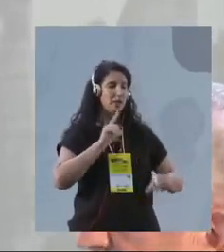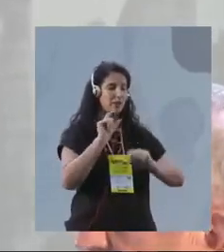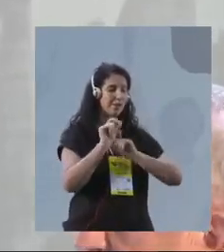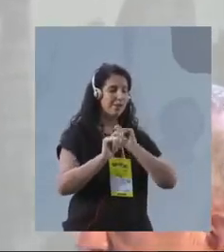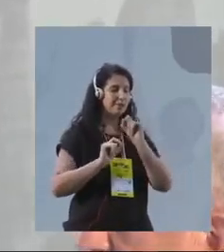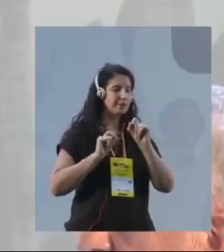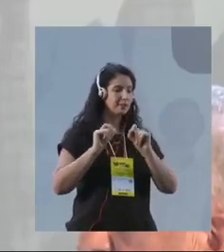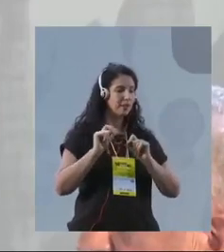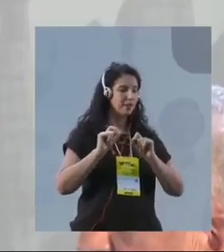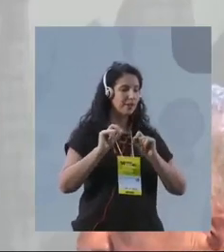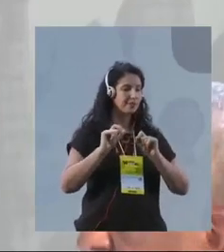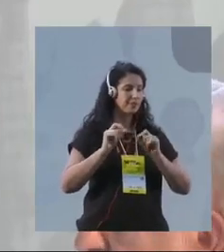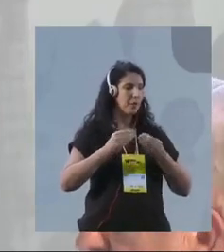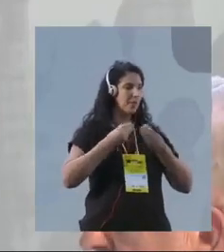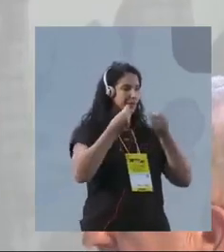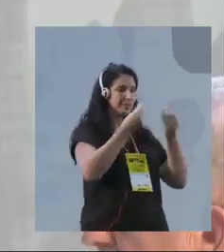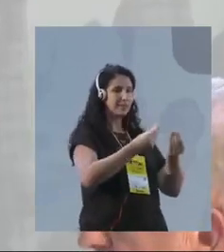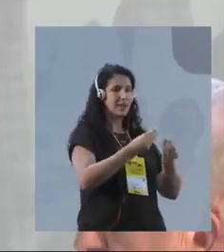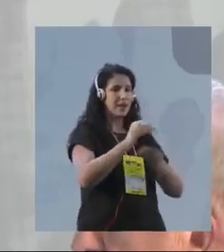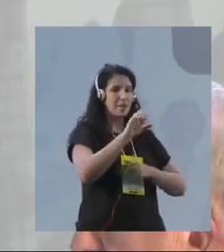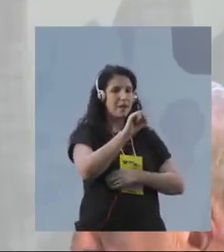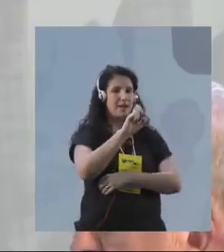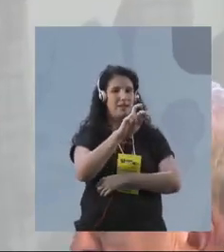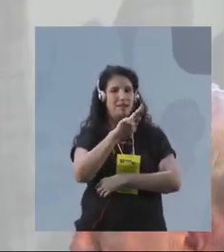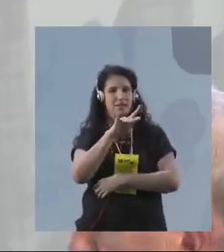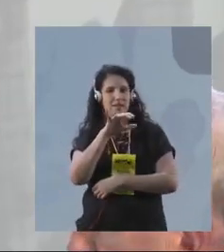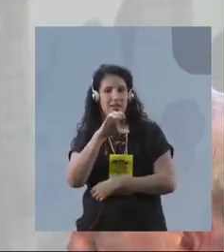Nobre, secretario general